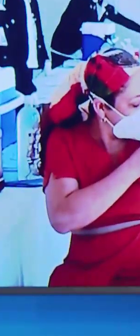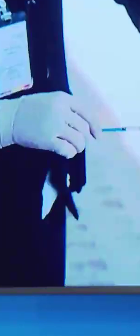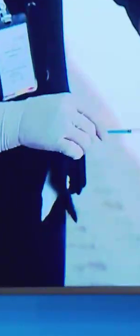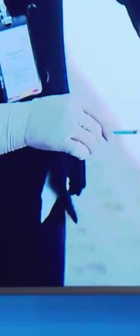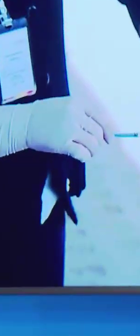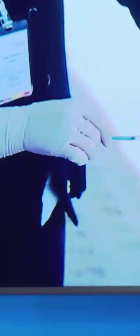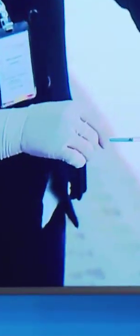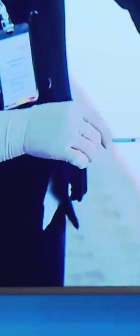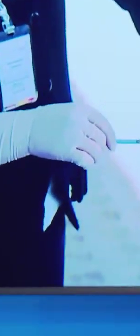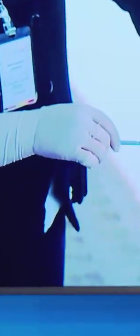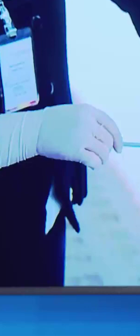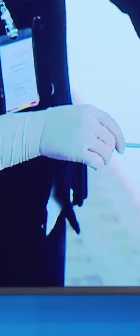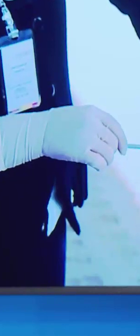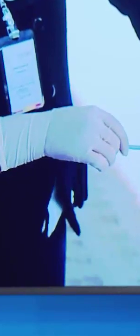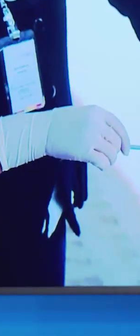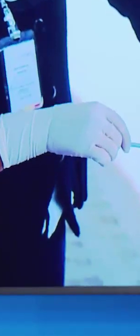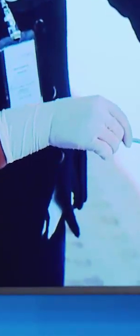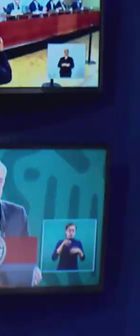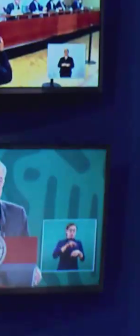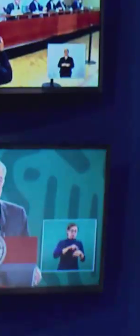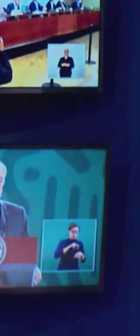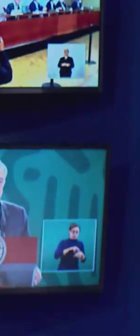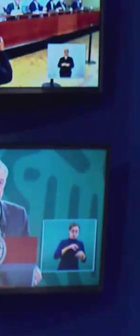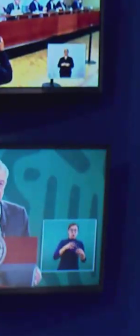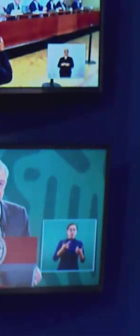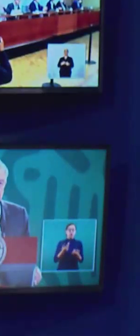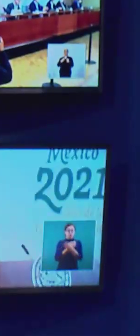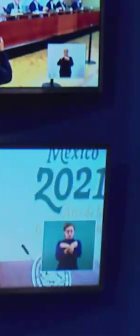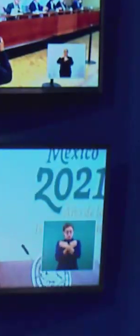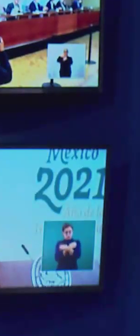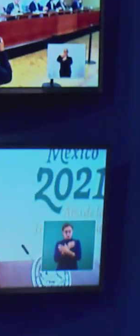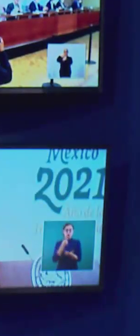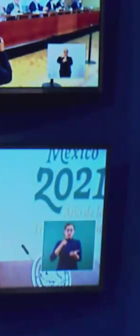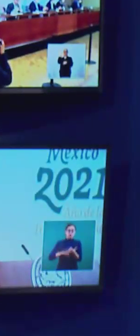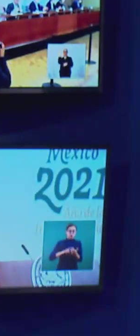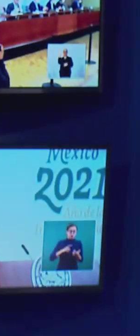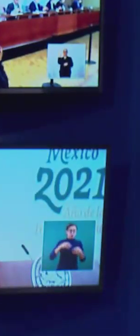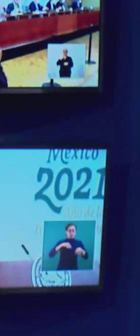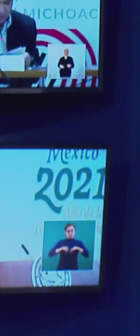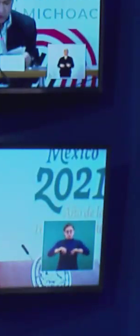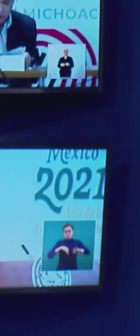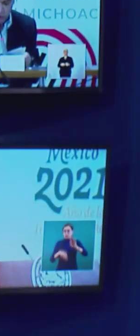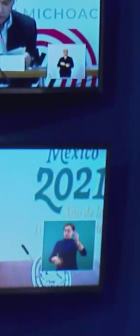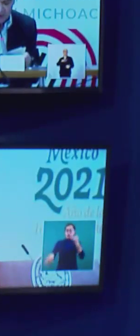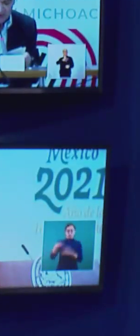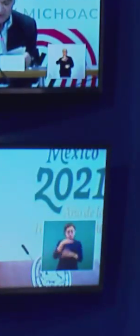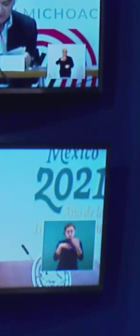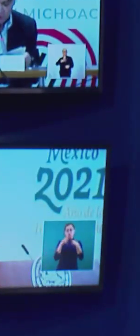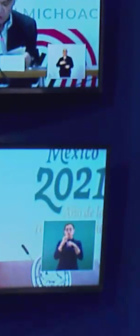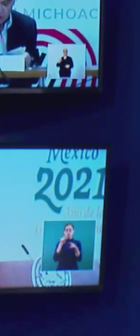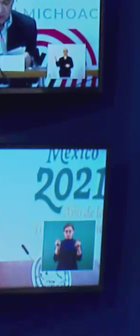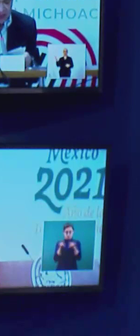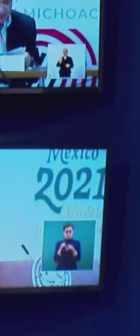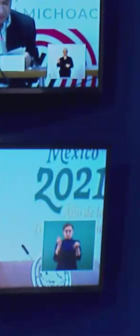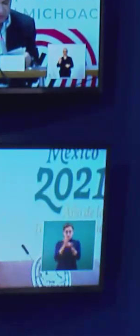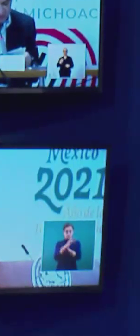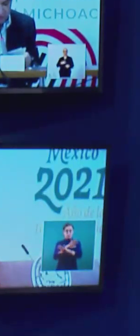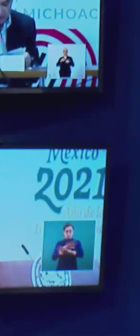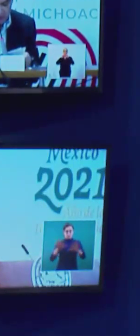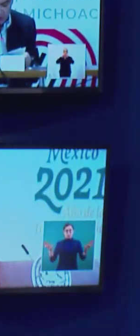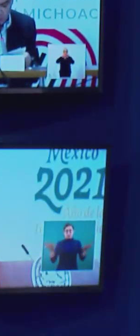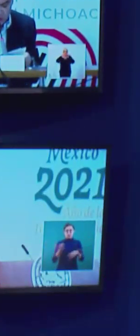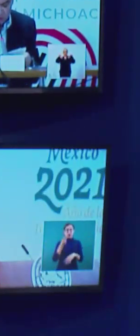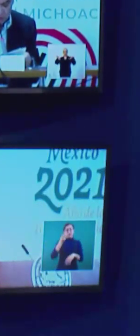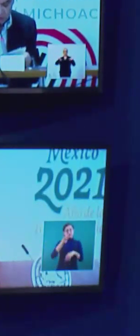todos quieren en este momento. Entonces, ¿a dónde nos lleva el presidente? ¿Por qué este cambio